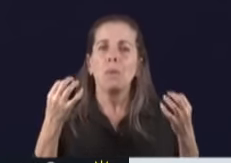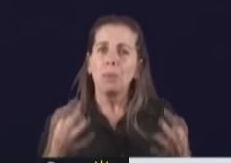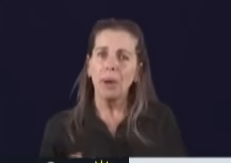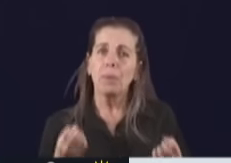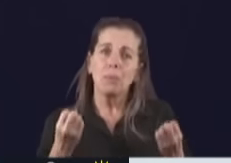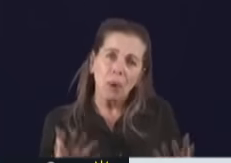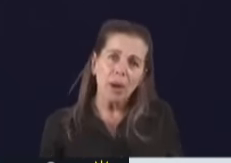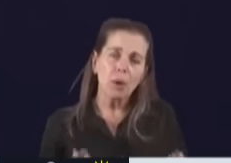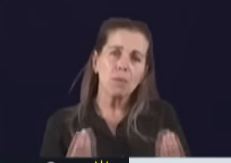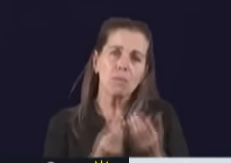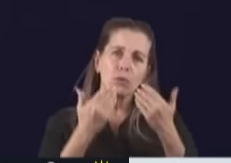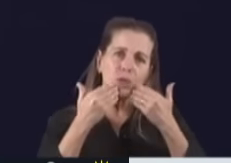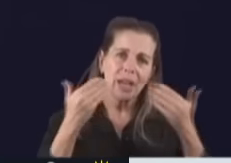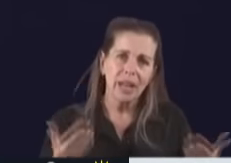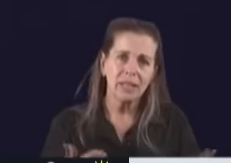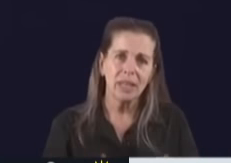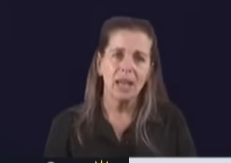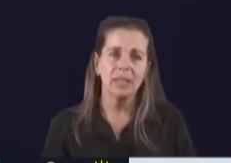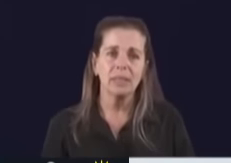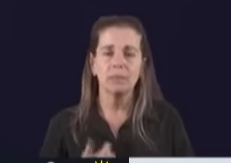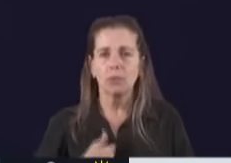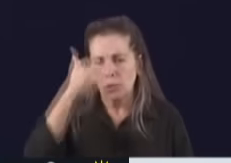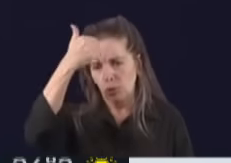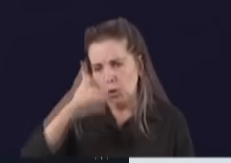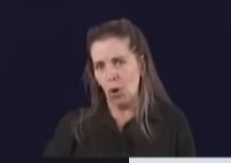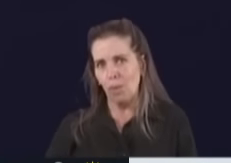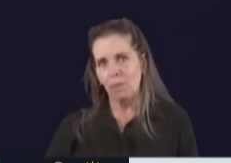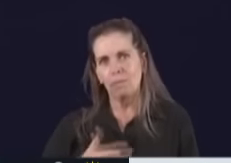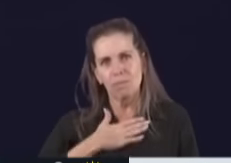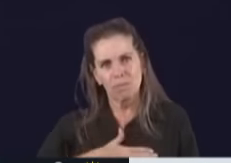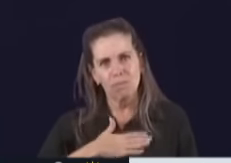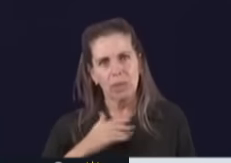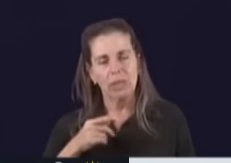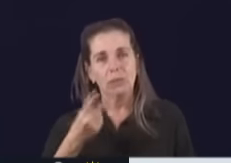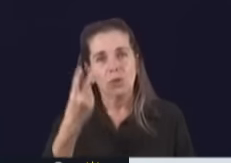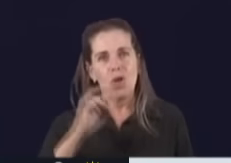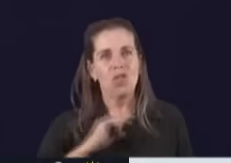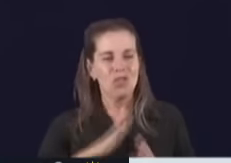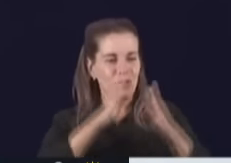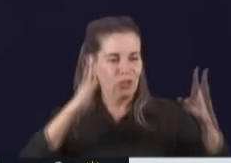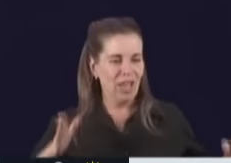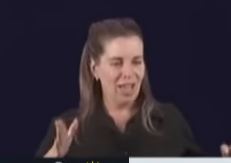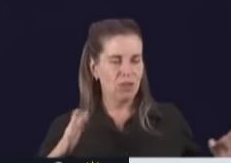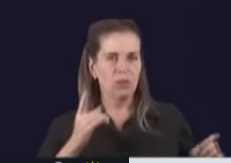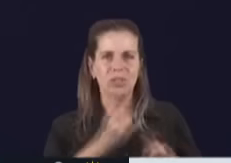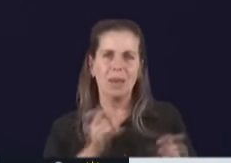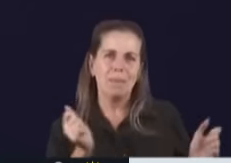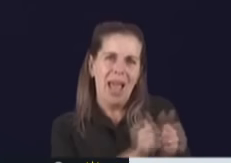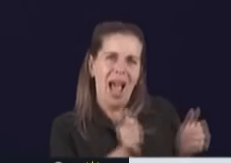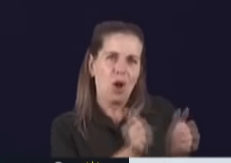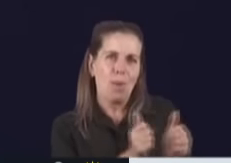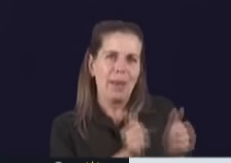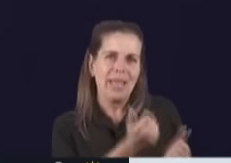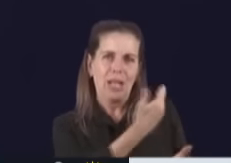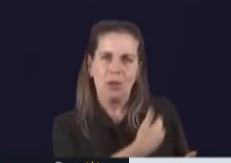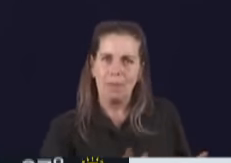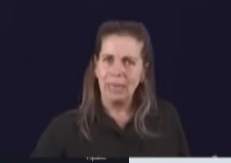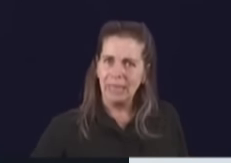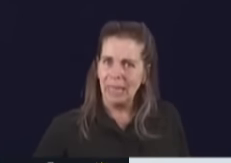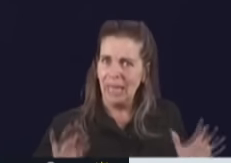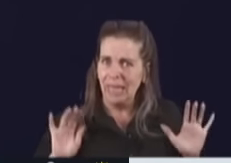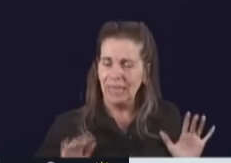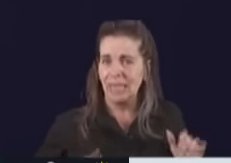gracias. En lo personal fue un placer acompañar al presidente estos 2 años en los diferentes roles que fui teniendo, ahora